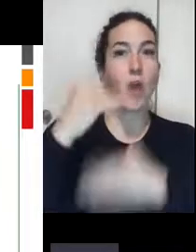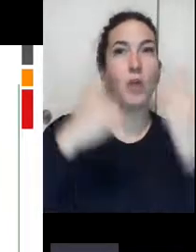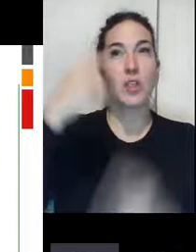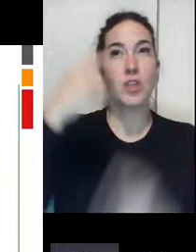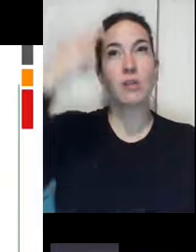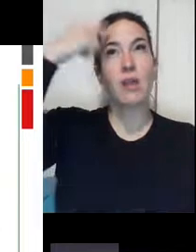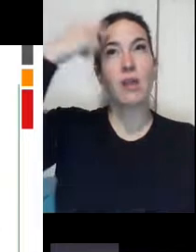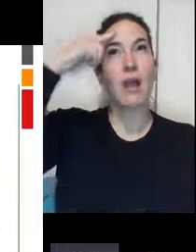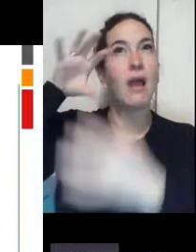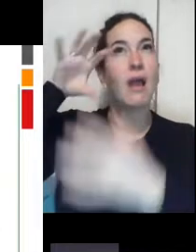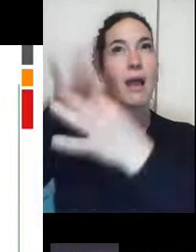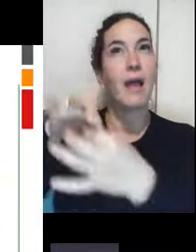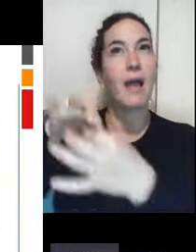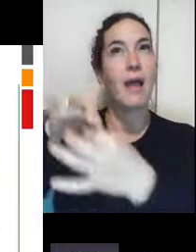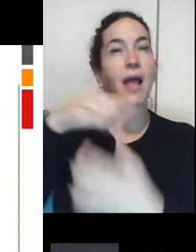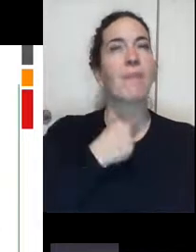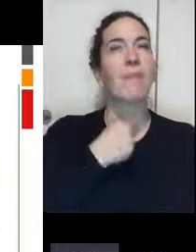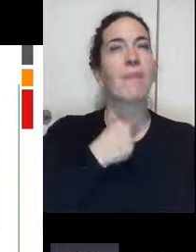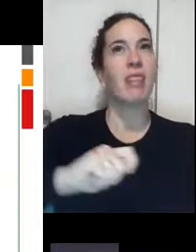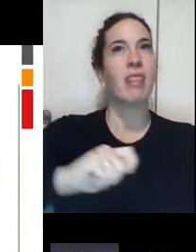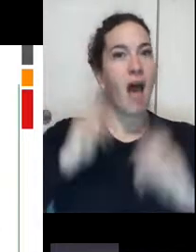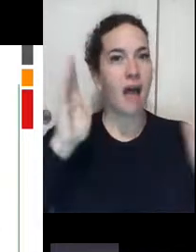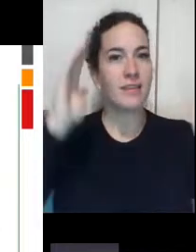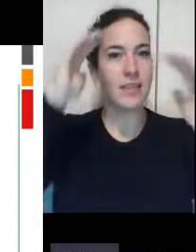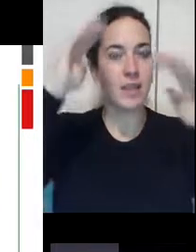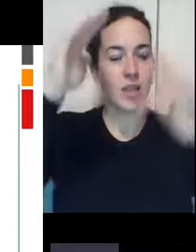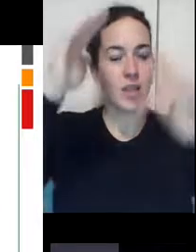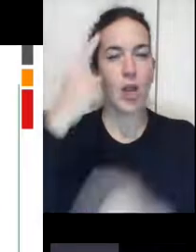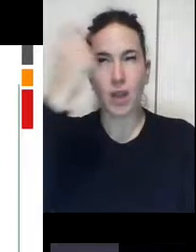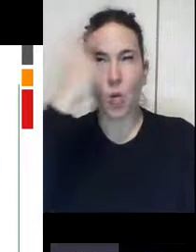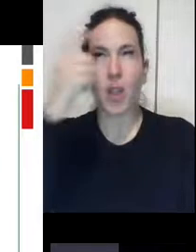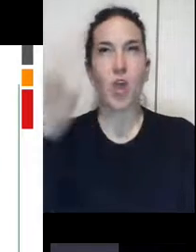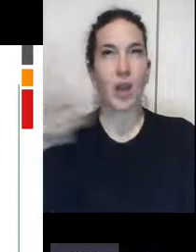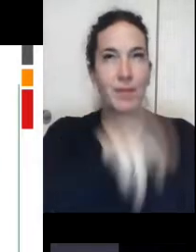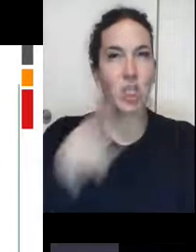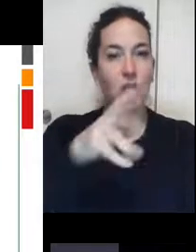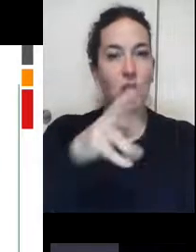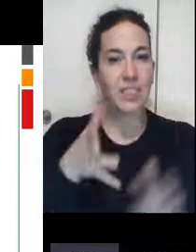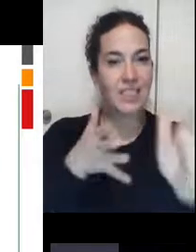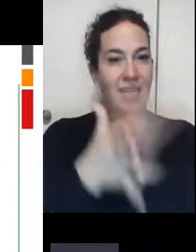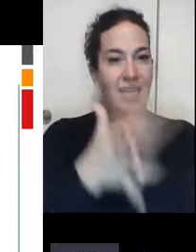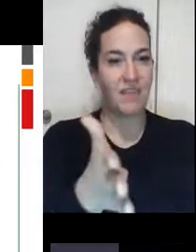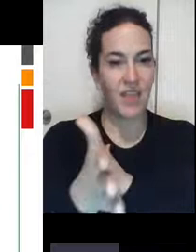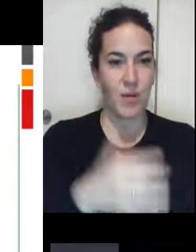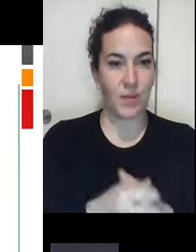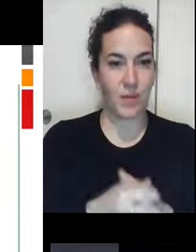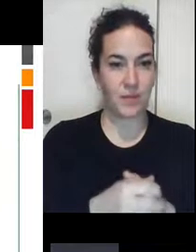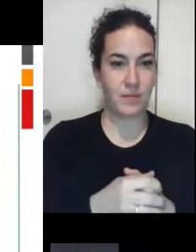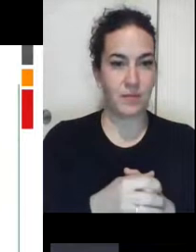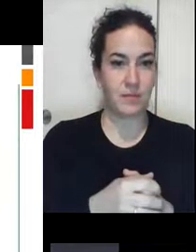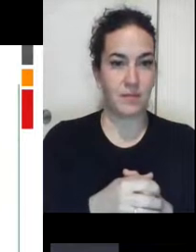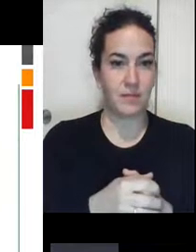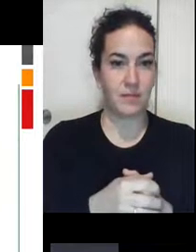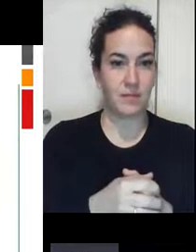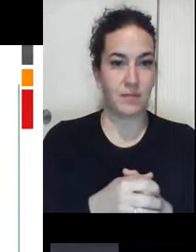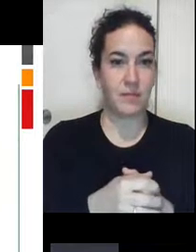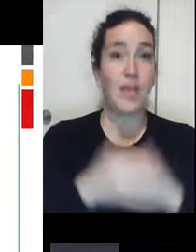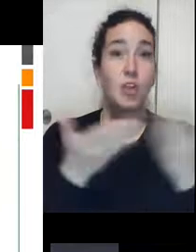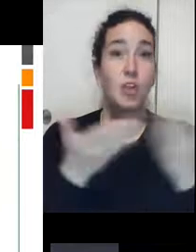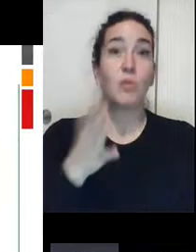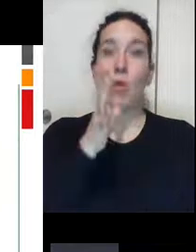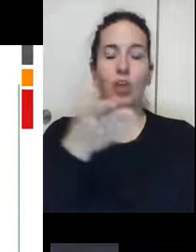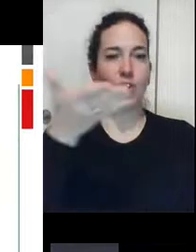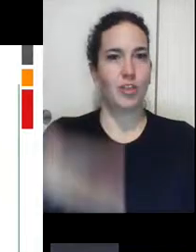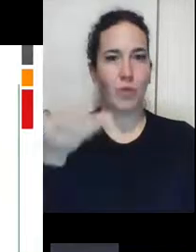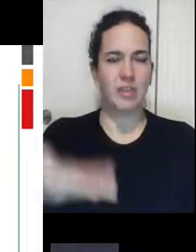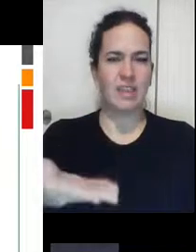eficacia del meme como disparador de atención, recuerdo y repetición del significado adscrito lo que los vuelve relevantes, ¿no? Quiero